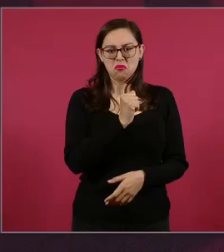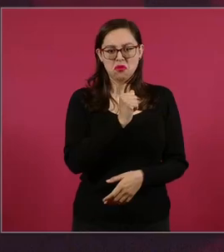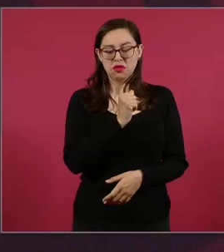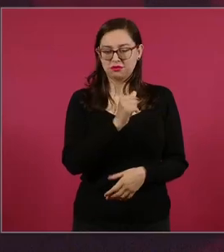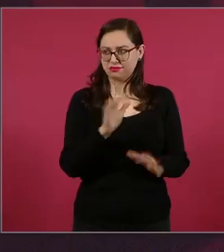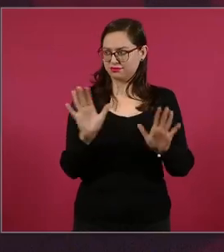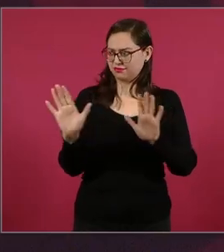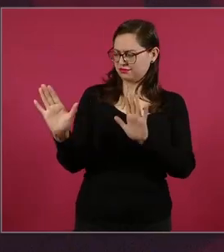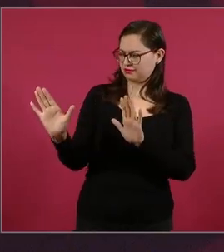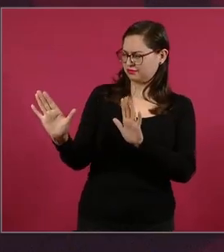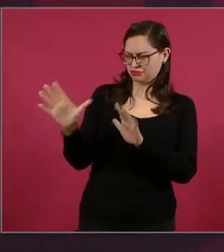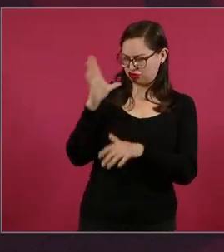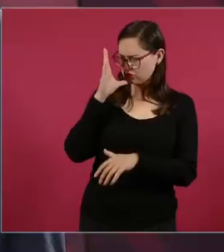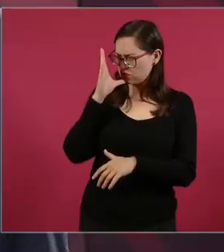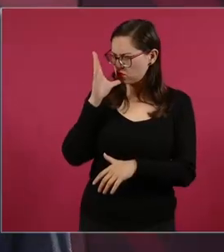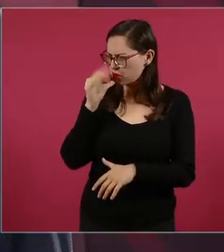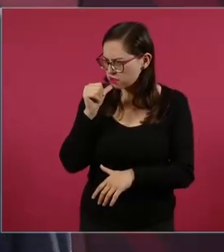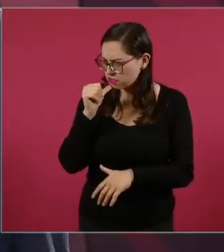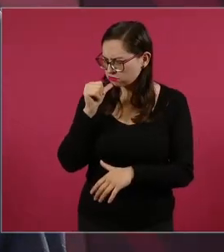No es